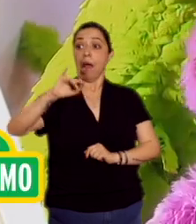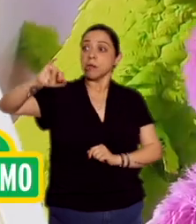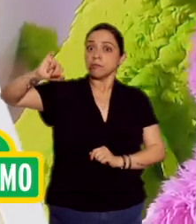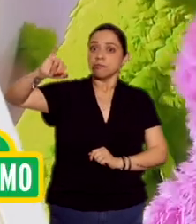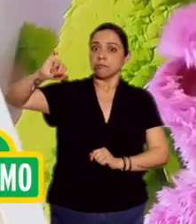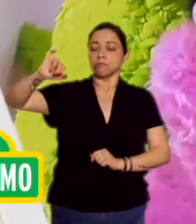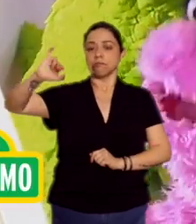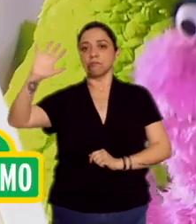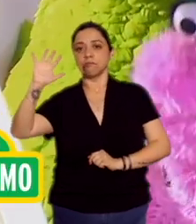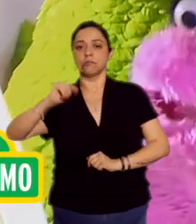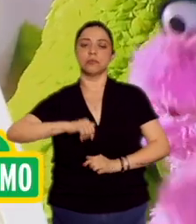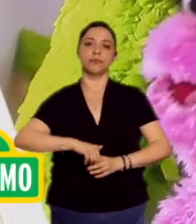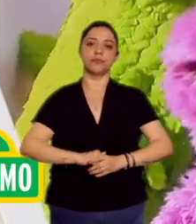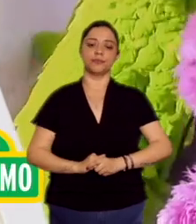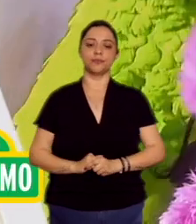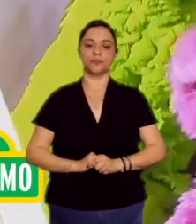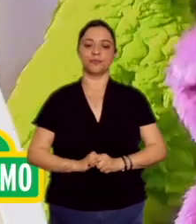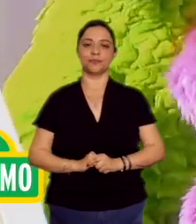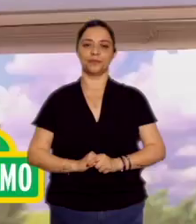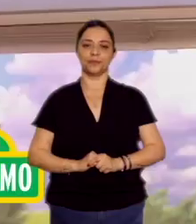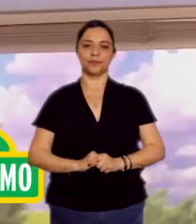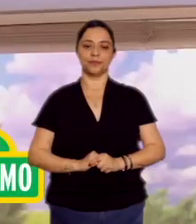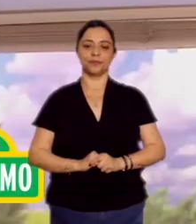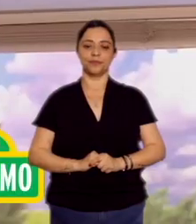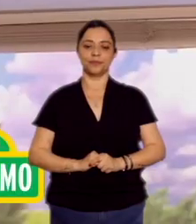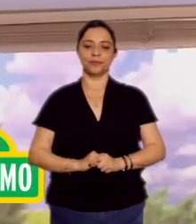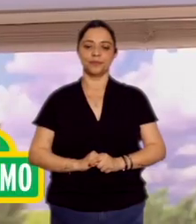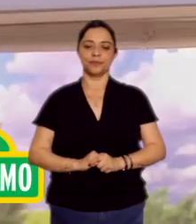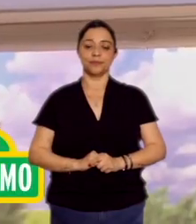Sí. Vamos. Espera aquí, Florecita. Lola regresa.